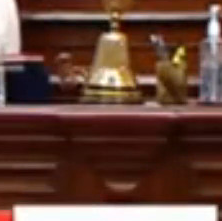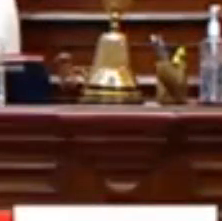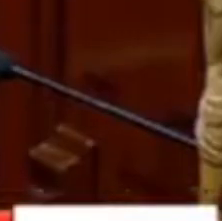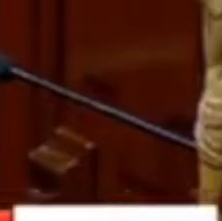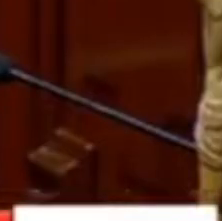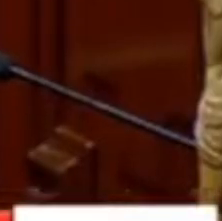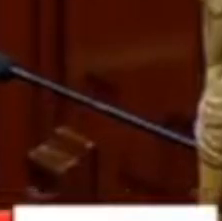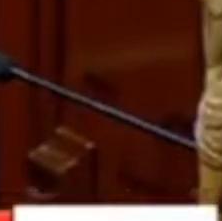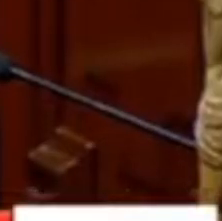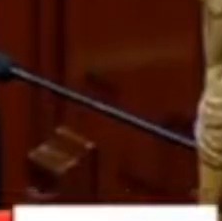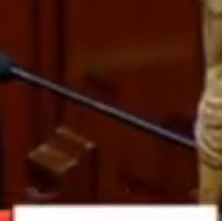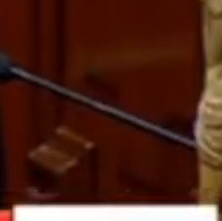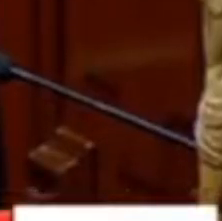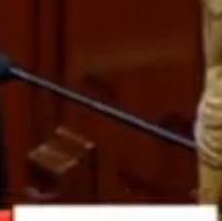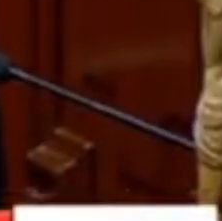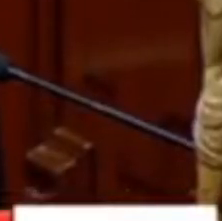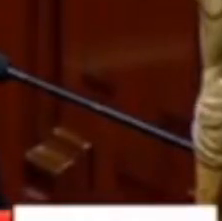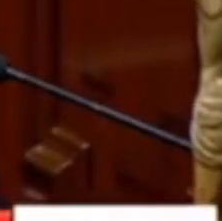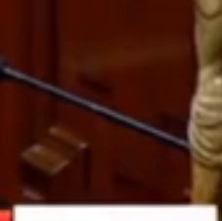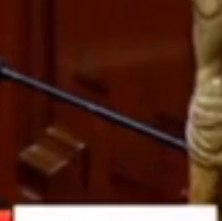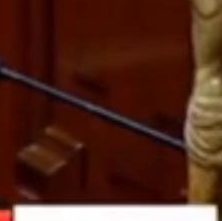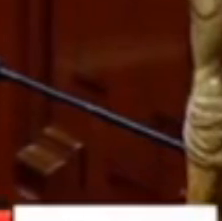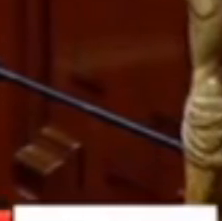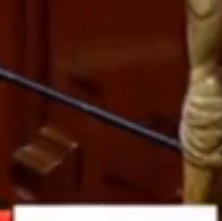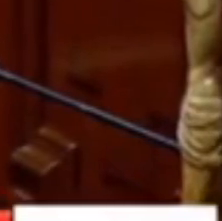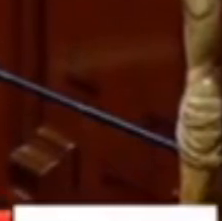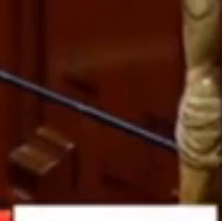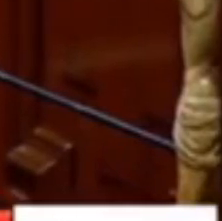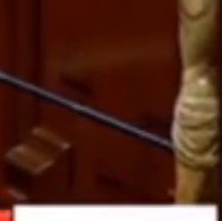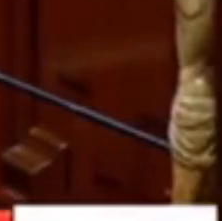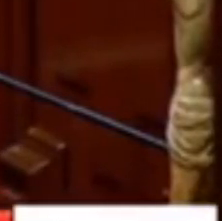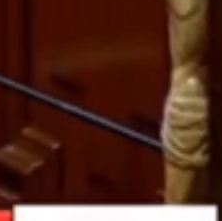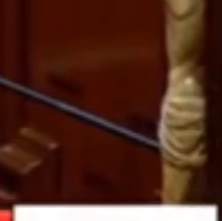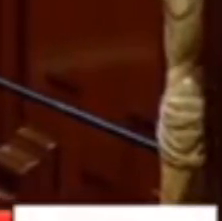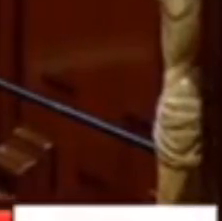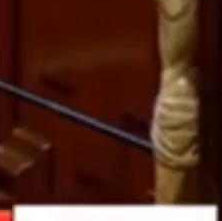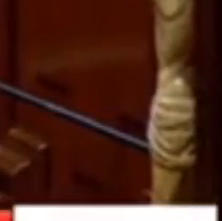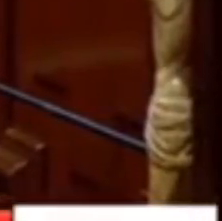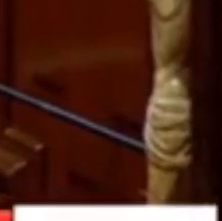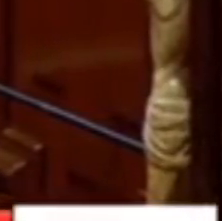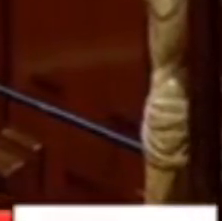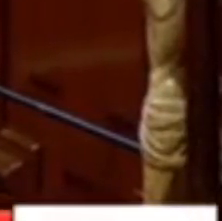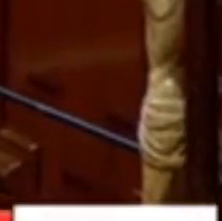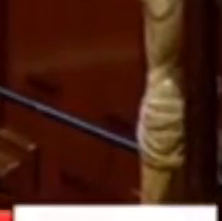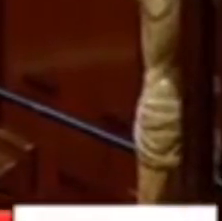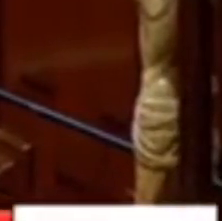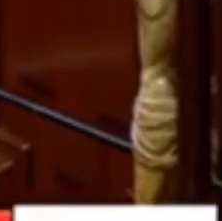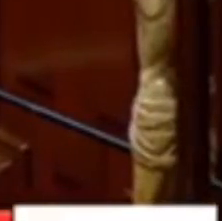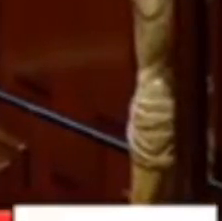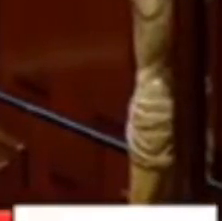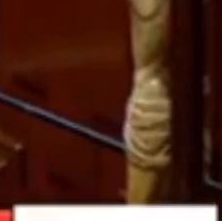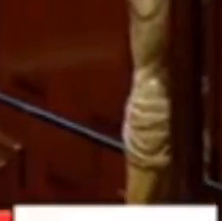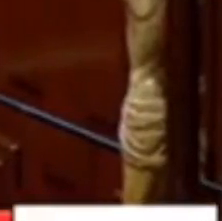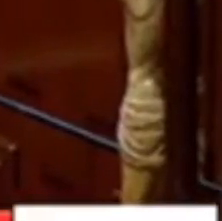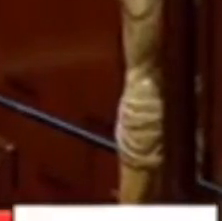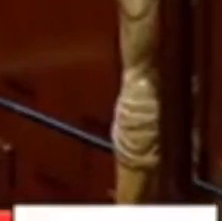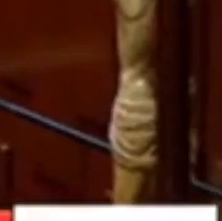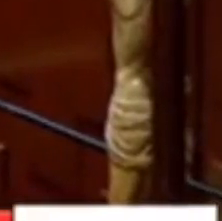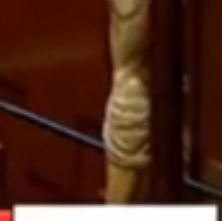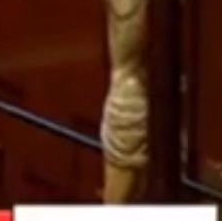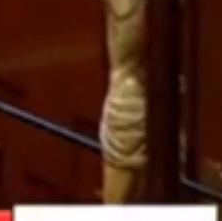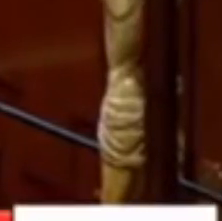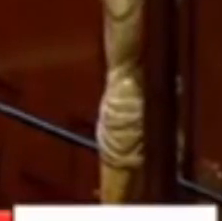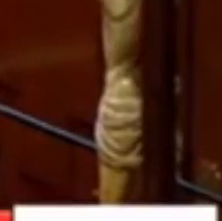Por la región Junín, por una nueva constitución y en memoria de la Mauta José